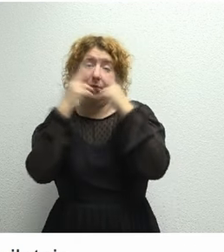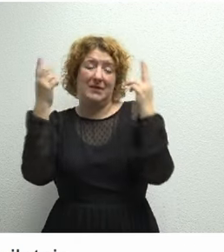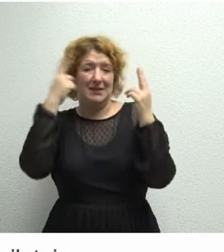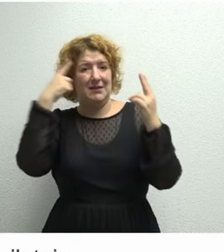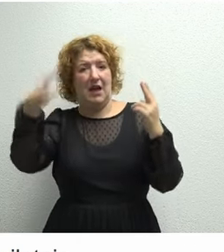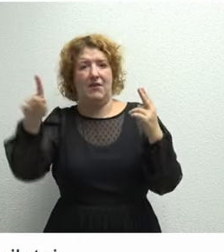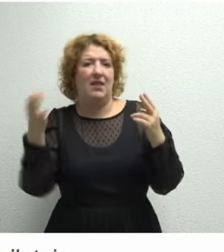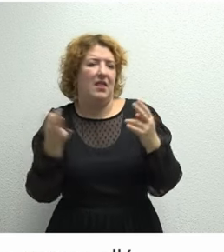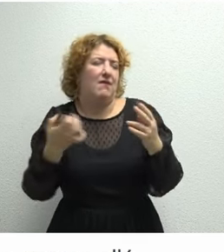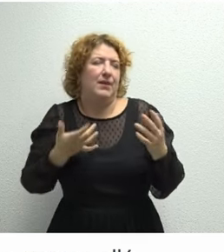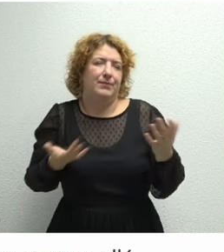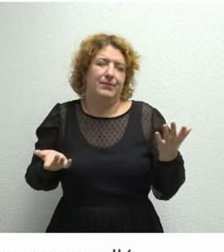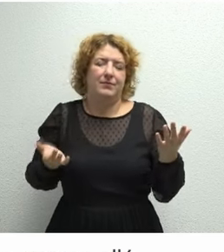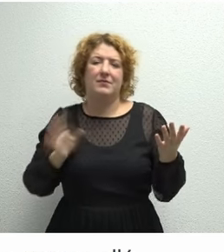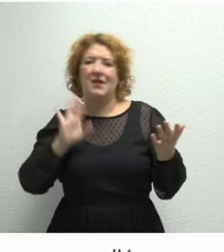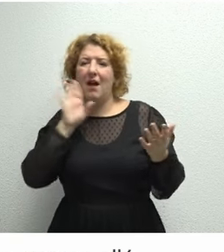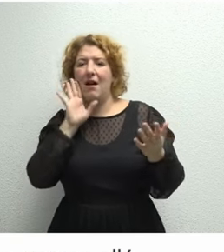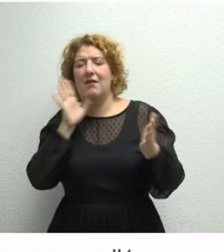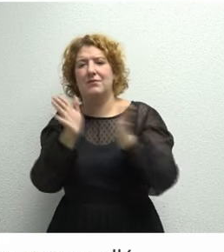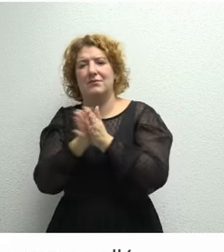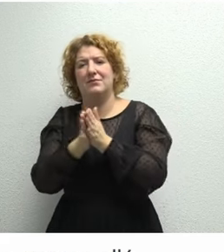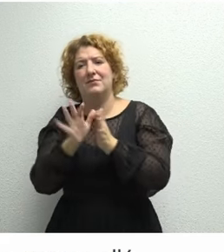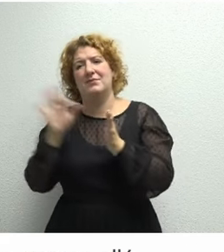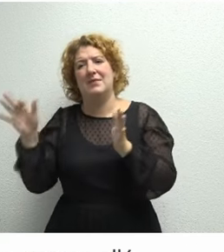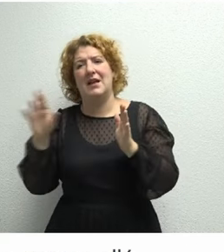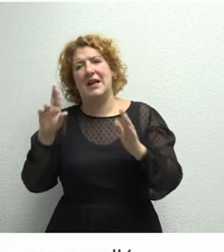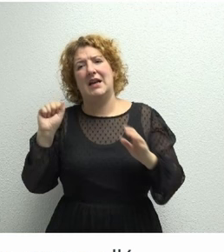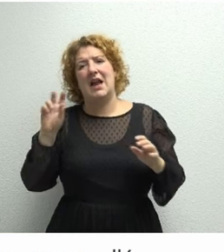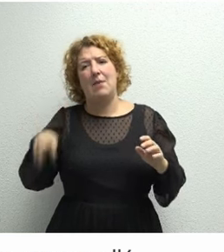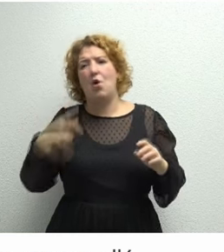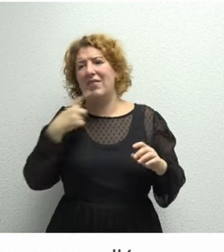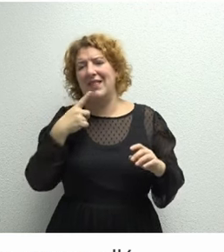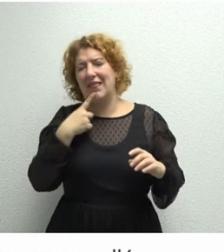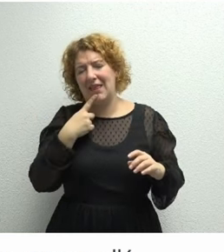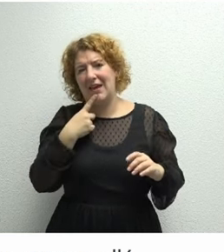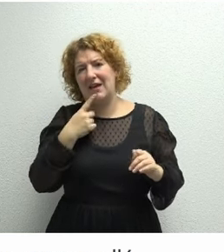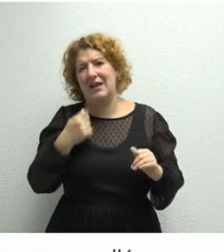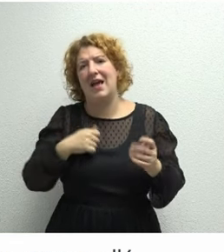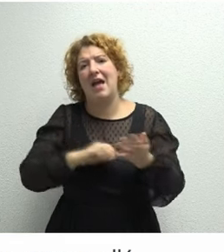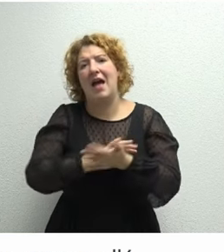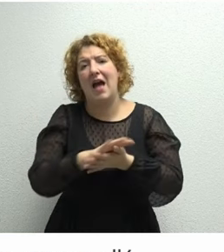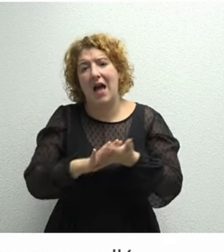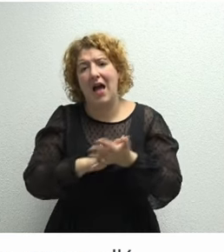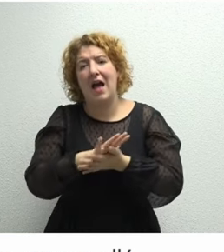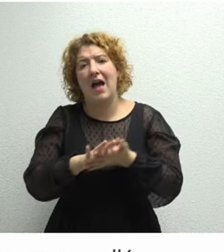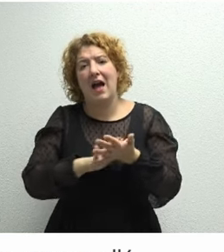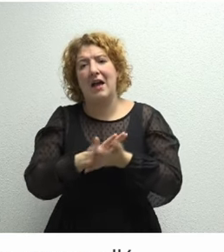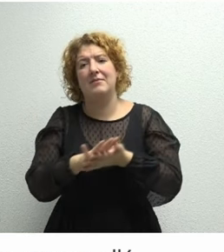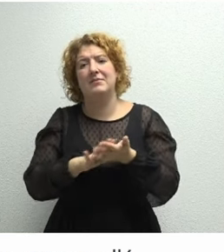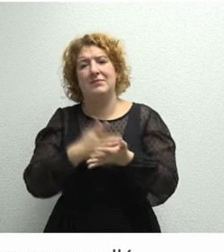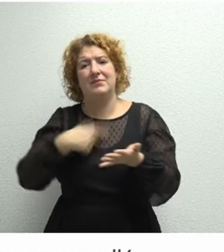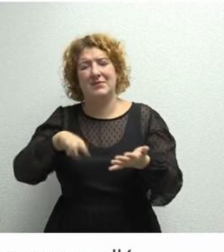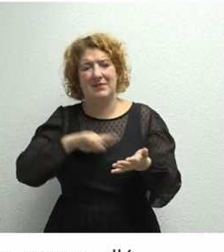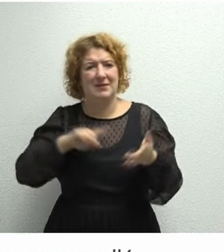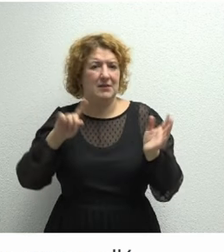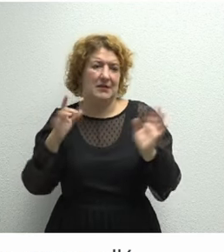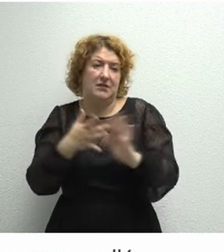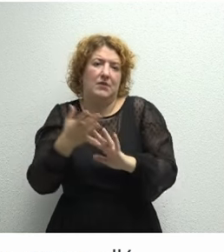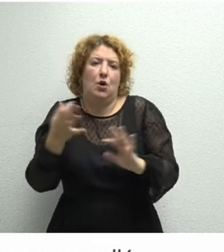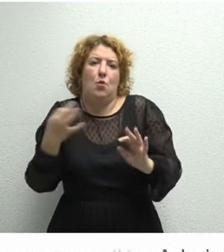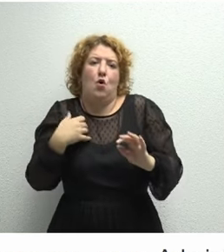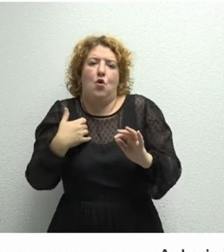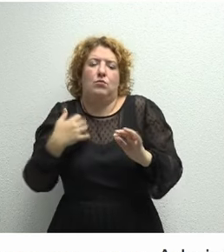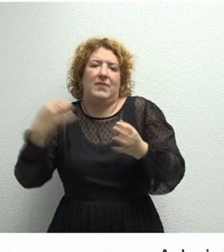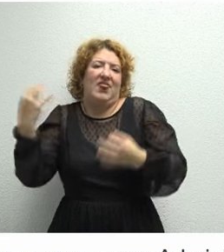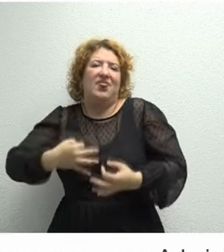el deber ya antes comentaba también Ramón un poquito esto de hablar de que de esto lo que estamos tratando aquí es un deber no es